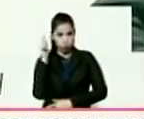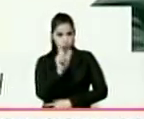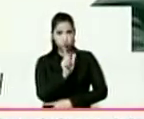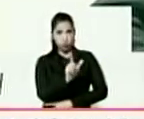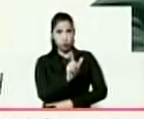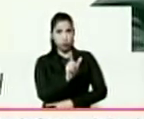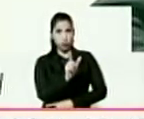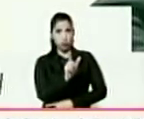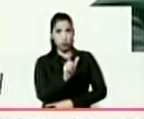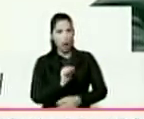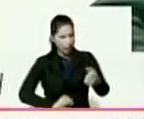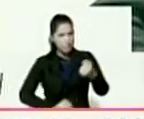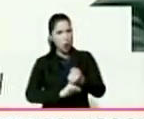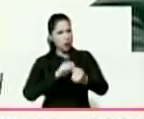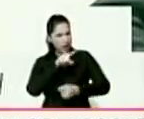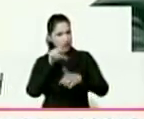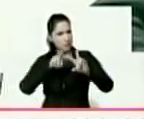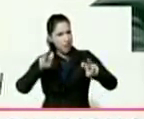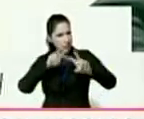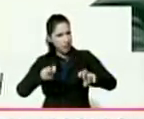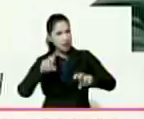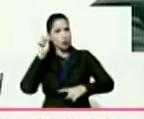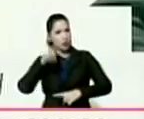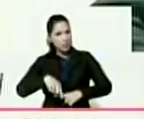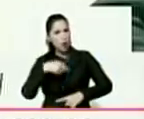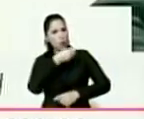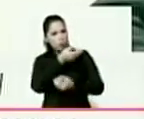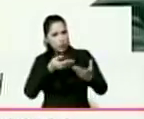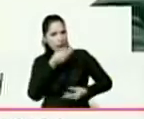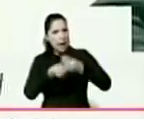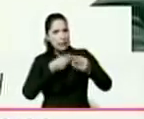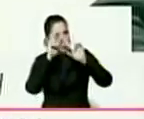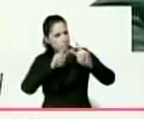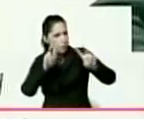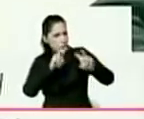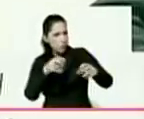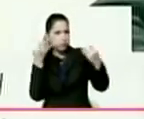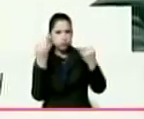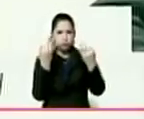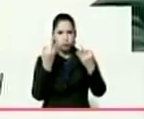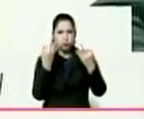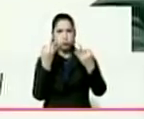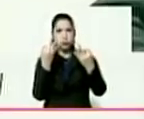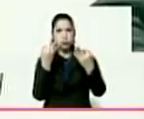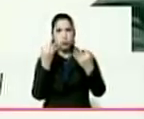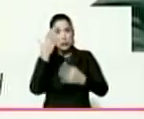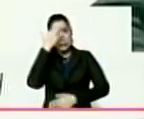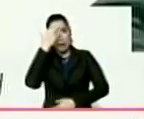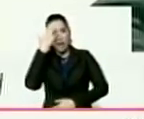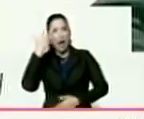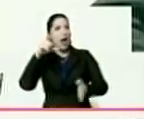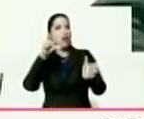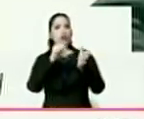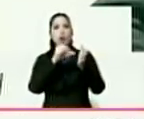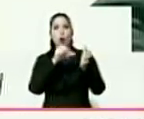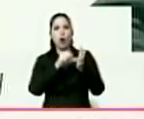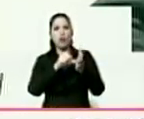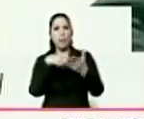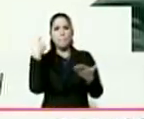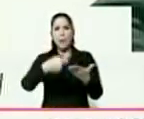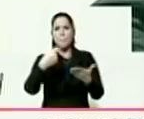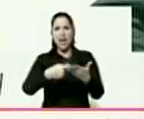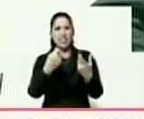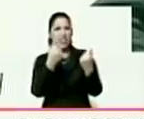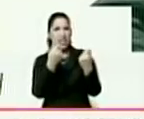apoya estas investigaciones y si también están haciendo las indagaciones pertinentes para saber a dónde realmente fue destinado este